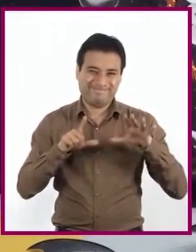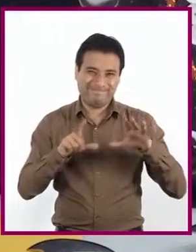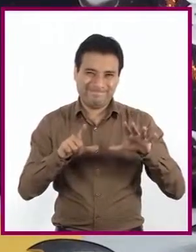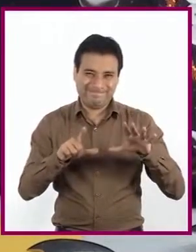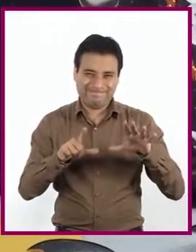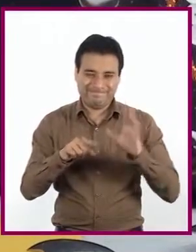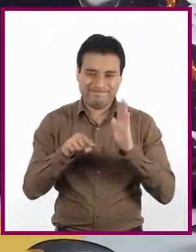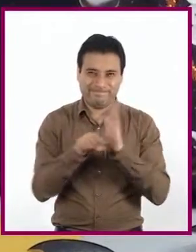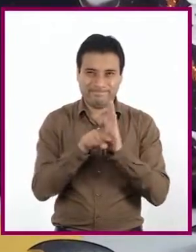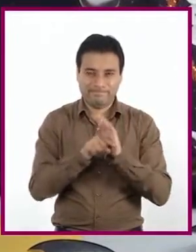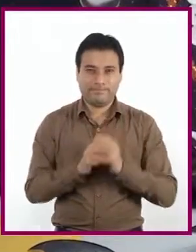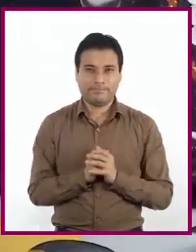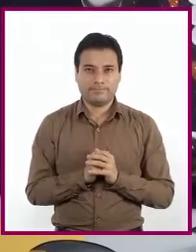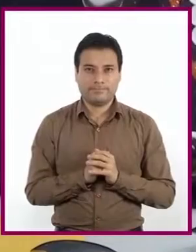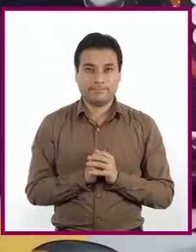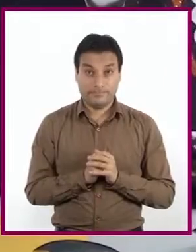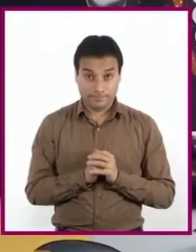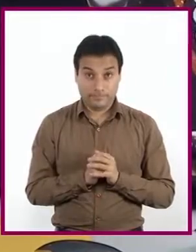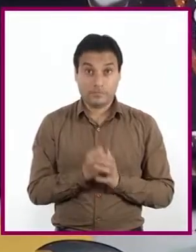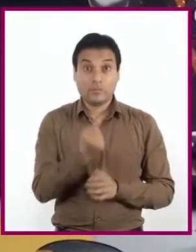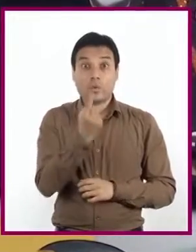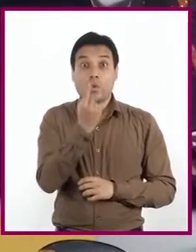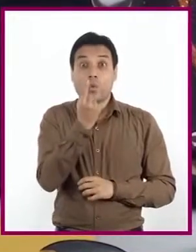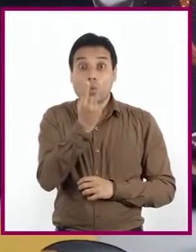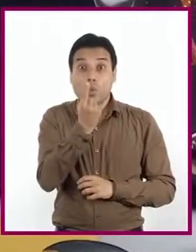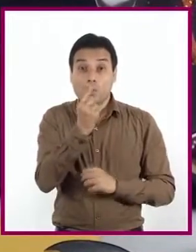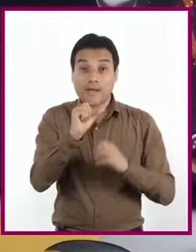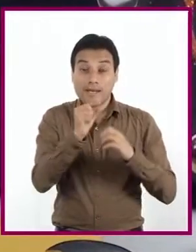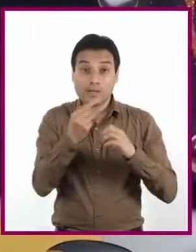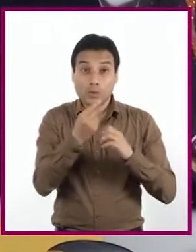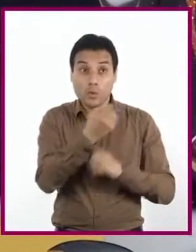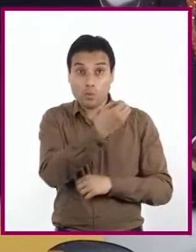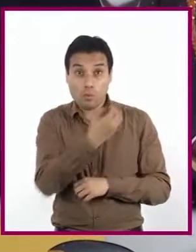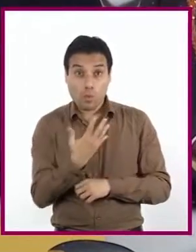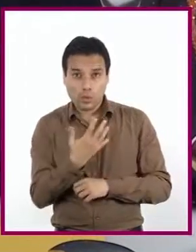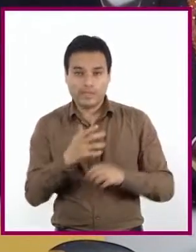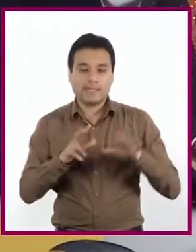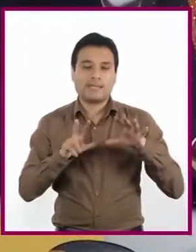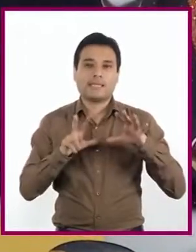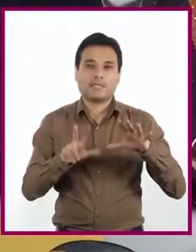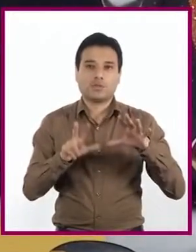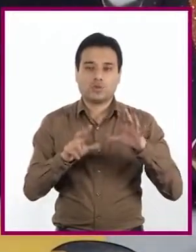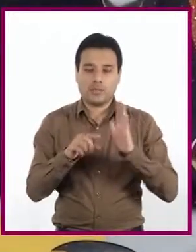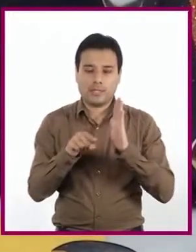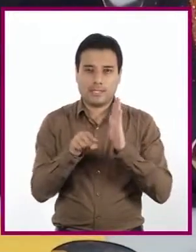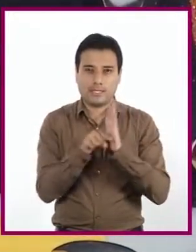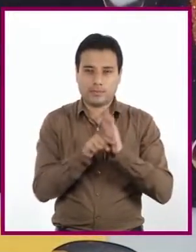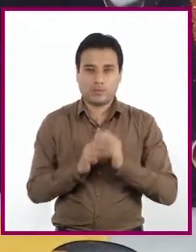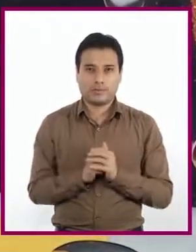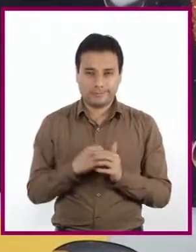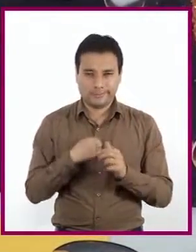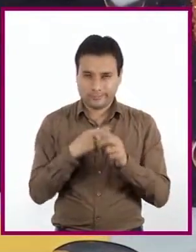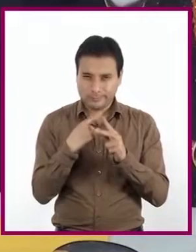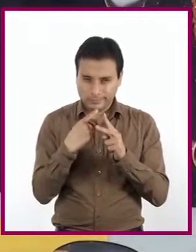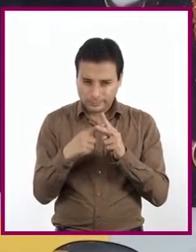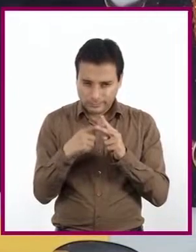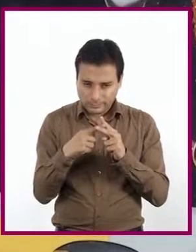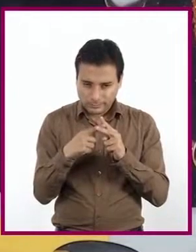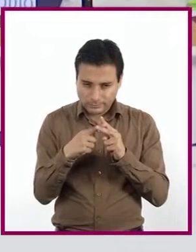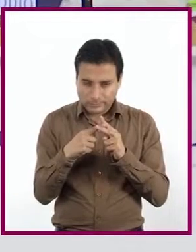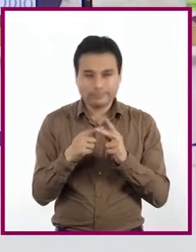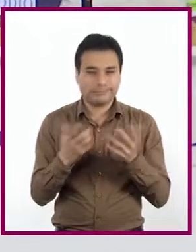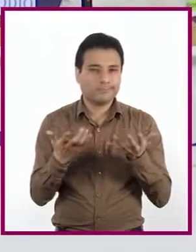negativas. Cuando gana un electrón, entonces queda con 18 negativas. Si hacemos la diferencia,